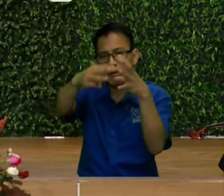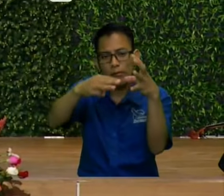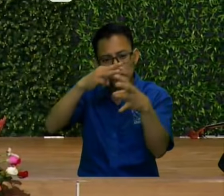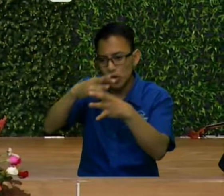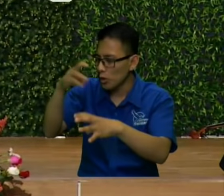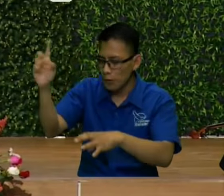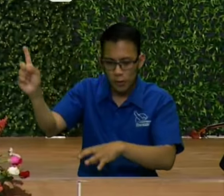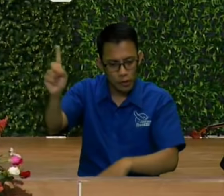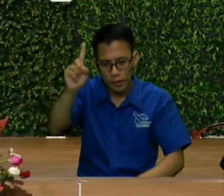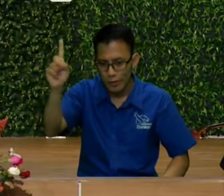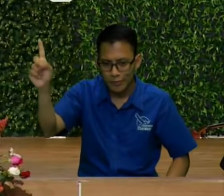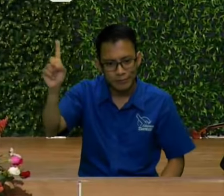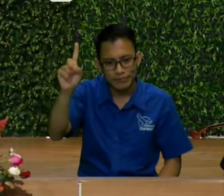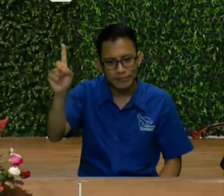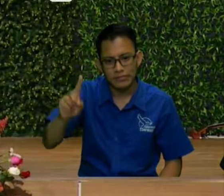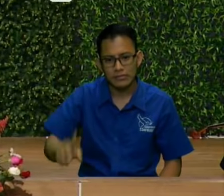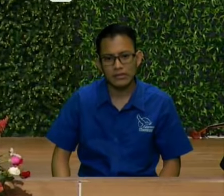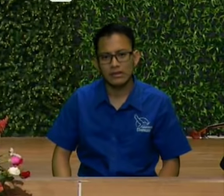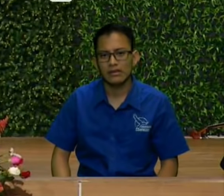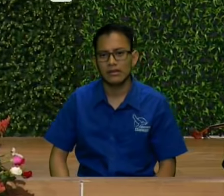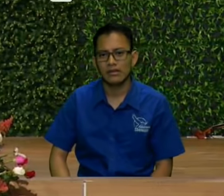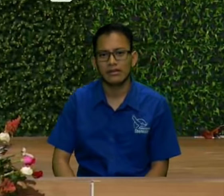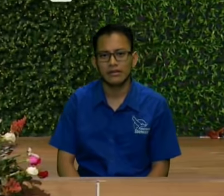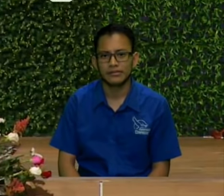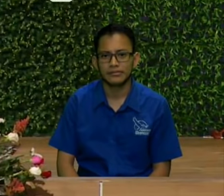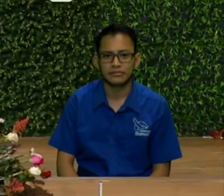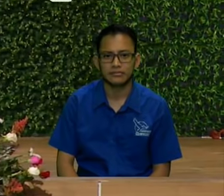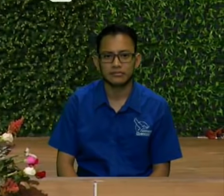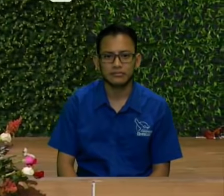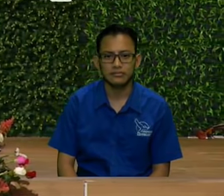En otras palabras, no agarremos la forma de este mundo, pues.